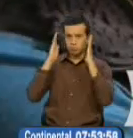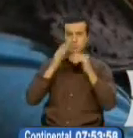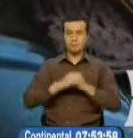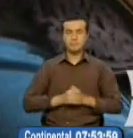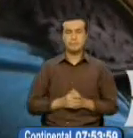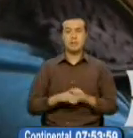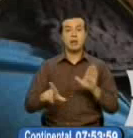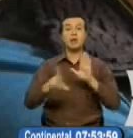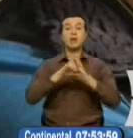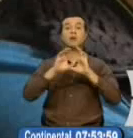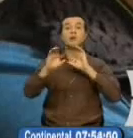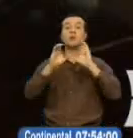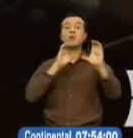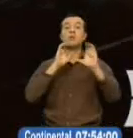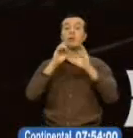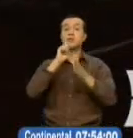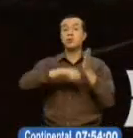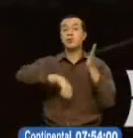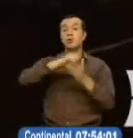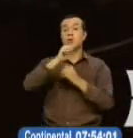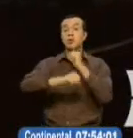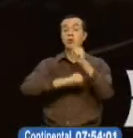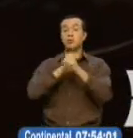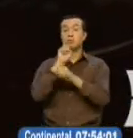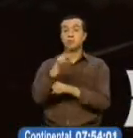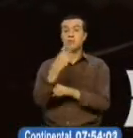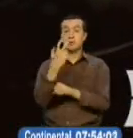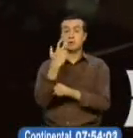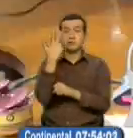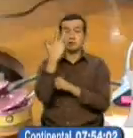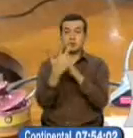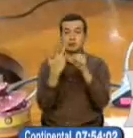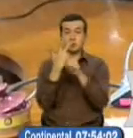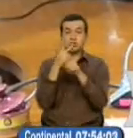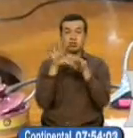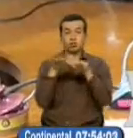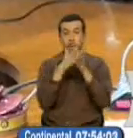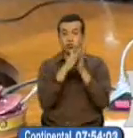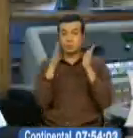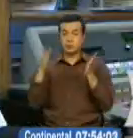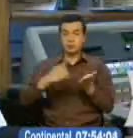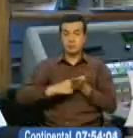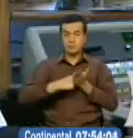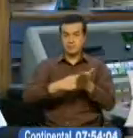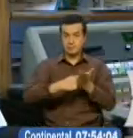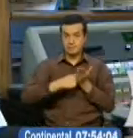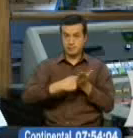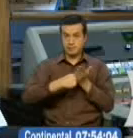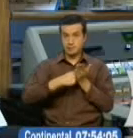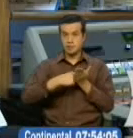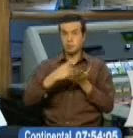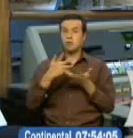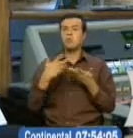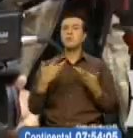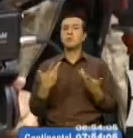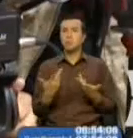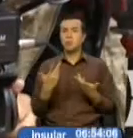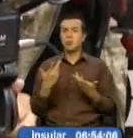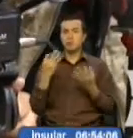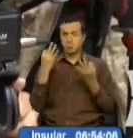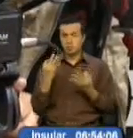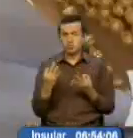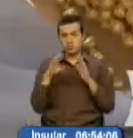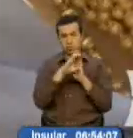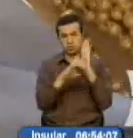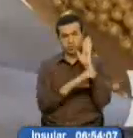La ley de comunicación se aprobó en 2013 luego de 3 años y 8 meses de debate. Esto sucedió gracias a un mandato derivado